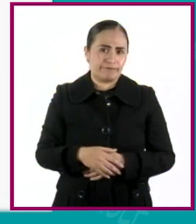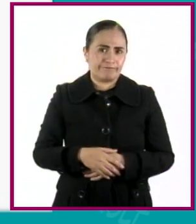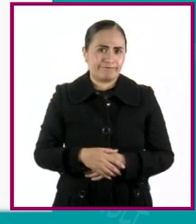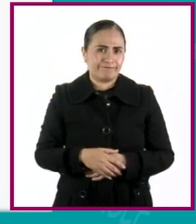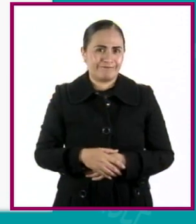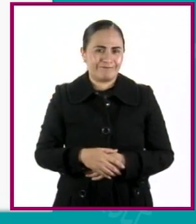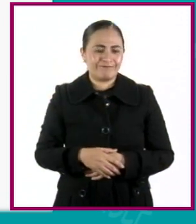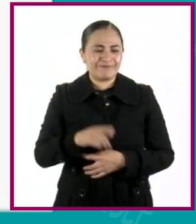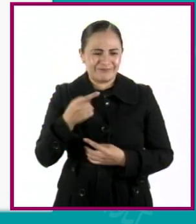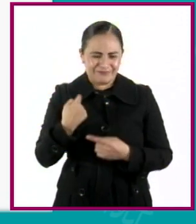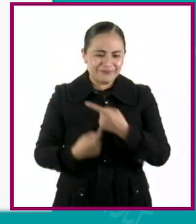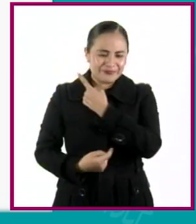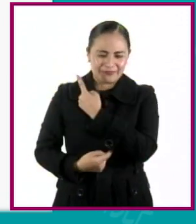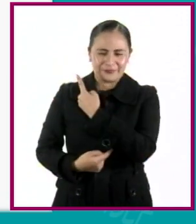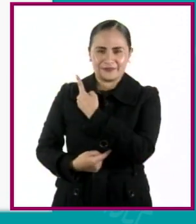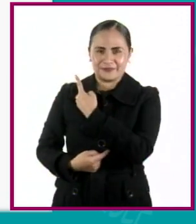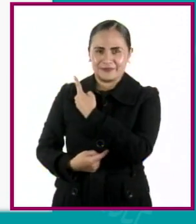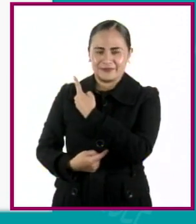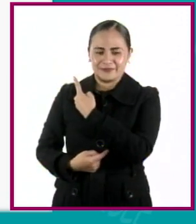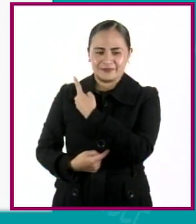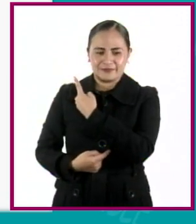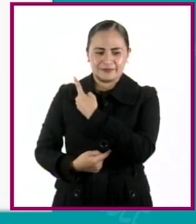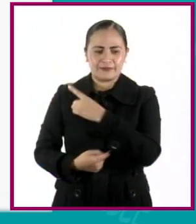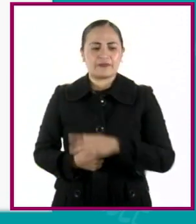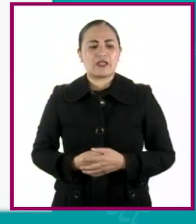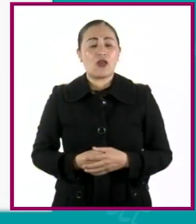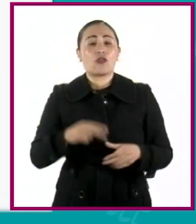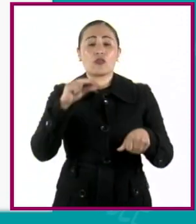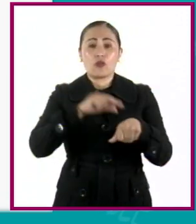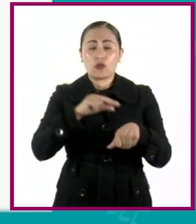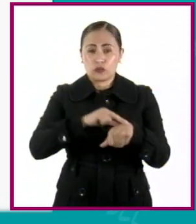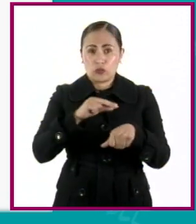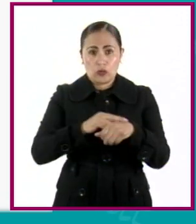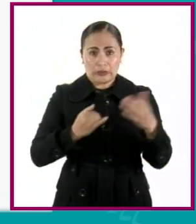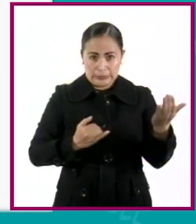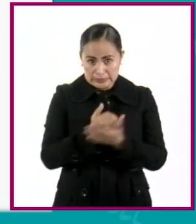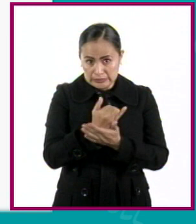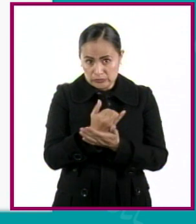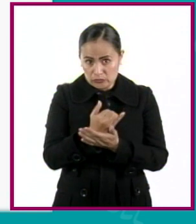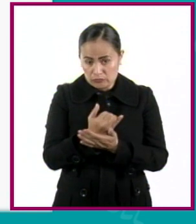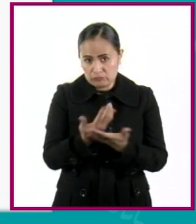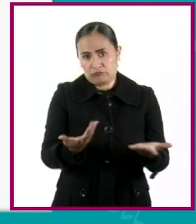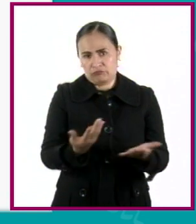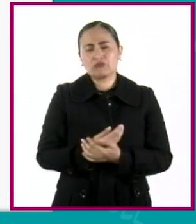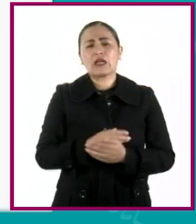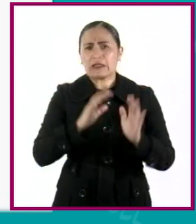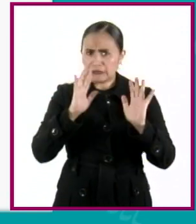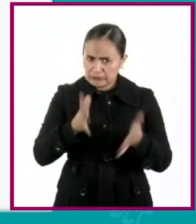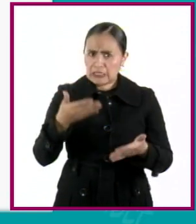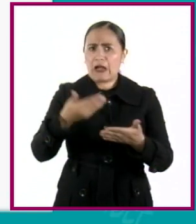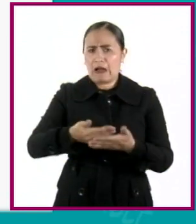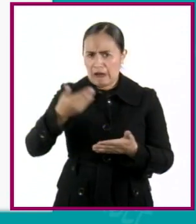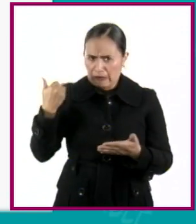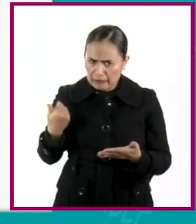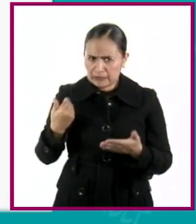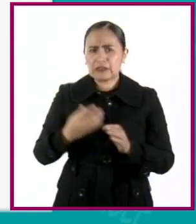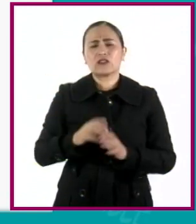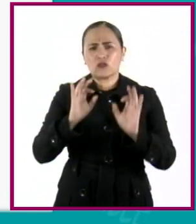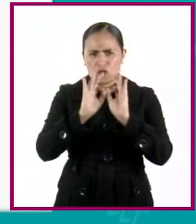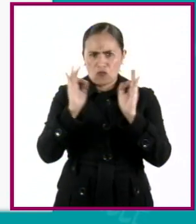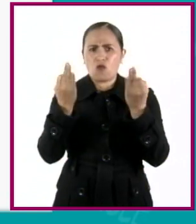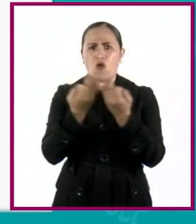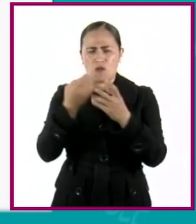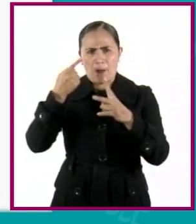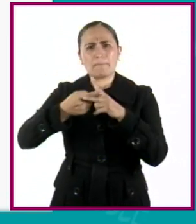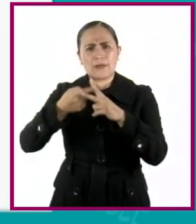esta diapositiva, las decisiones que toman los doctores hoy en día, ya muchas de ellas están basadas en modelos